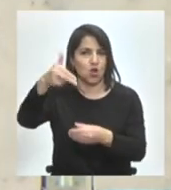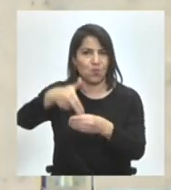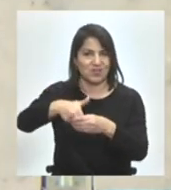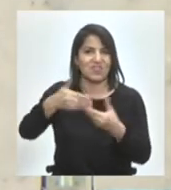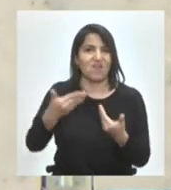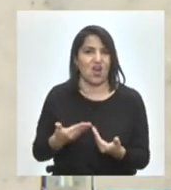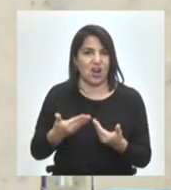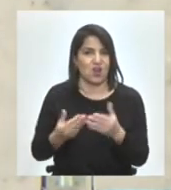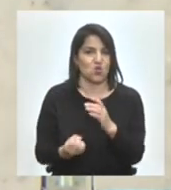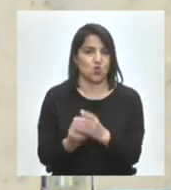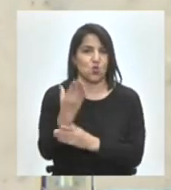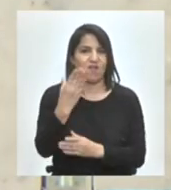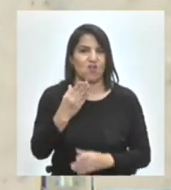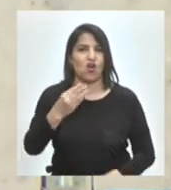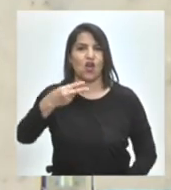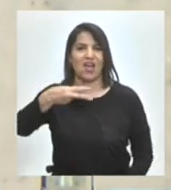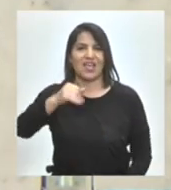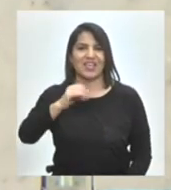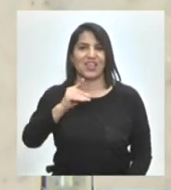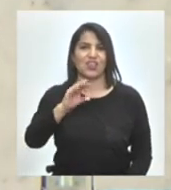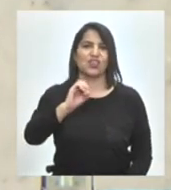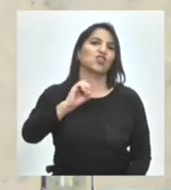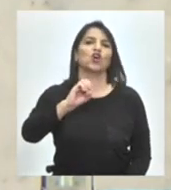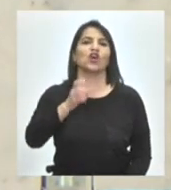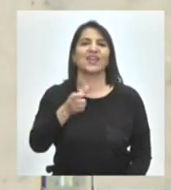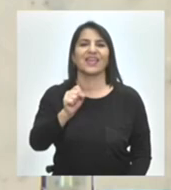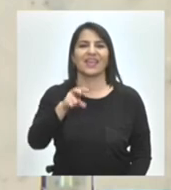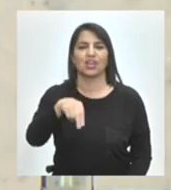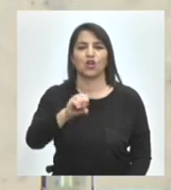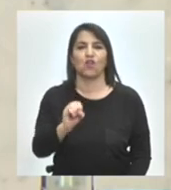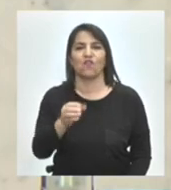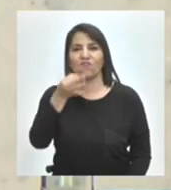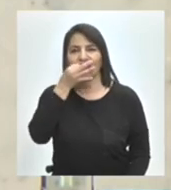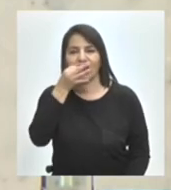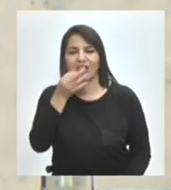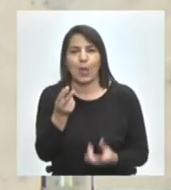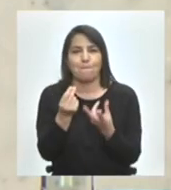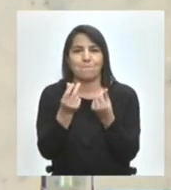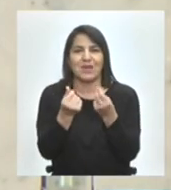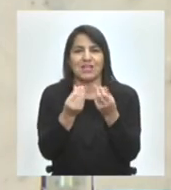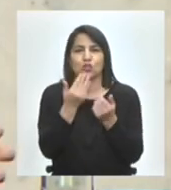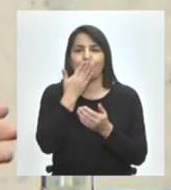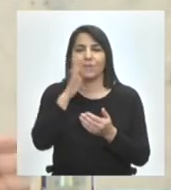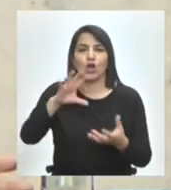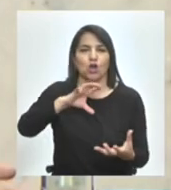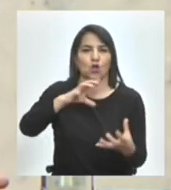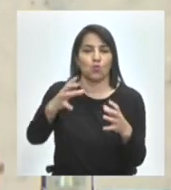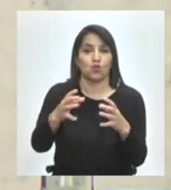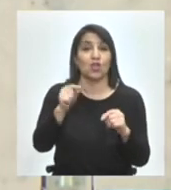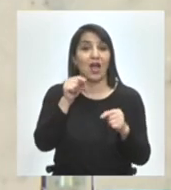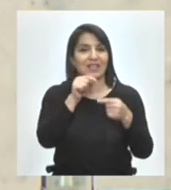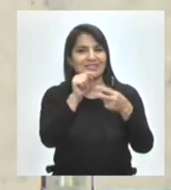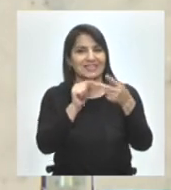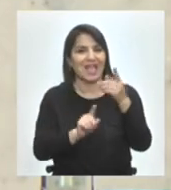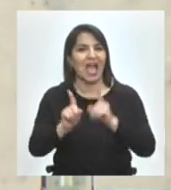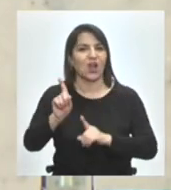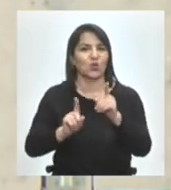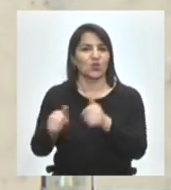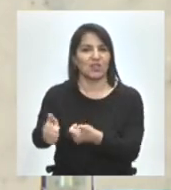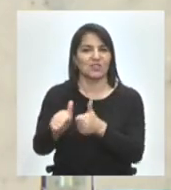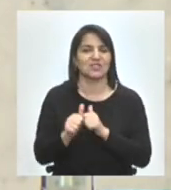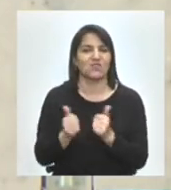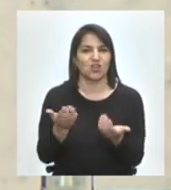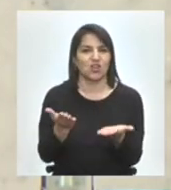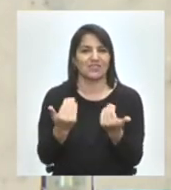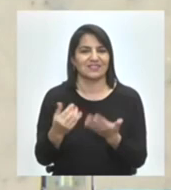XXI, el hidrógeno verde, al precio más competitivo del planeta. Esos son solo algunos de los desafíos que requieren de